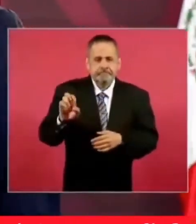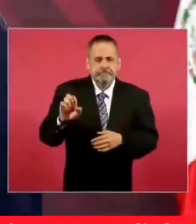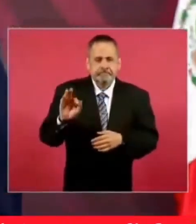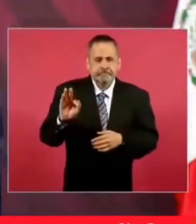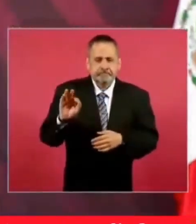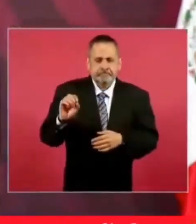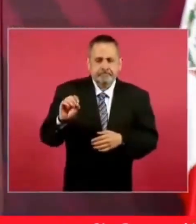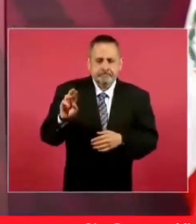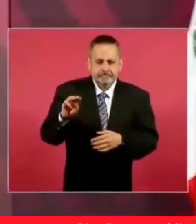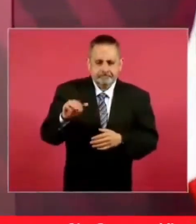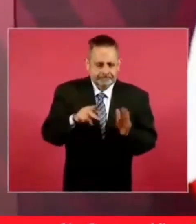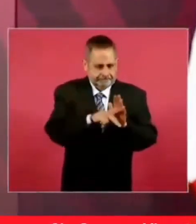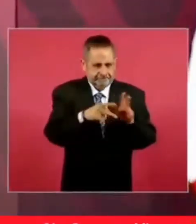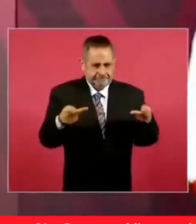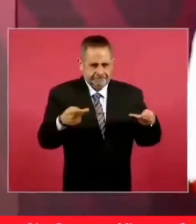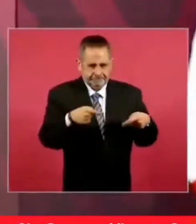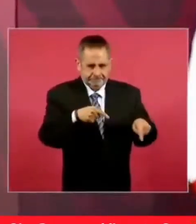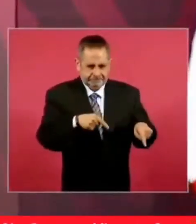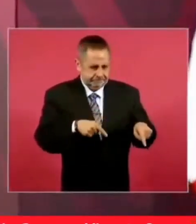Que